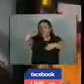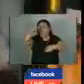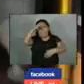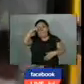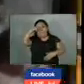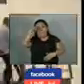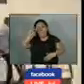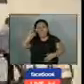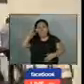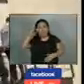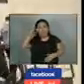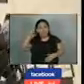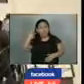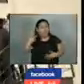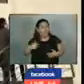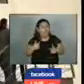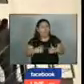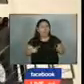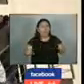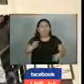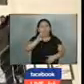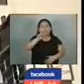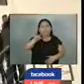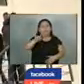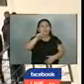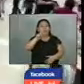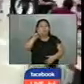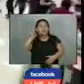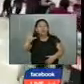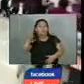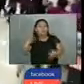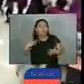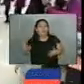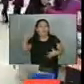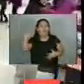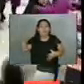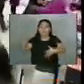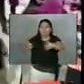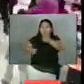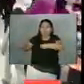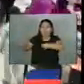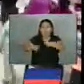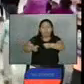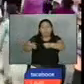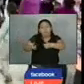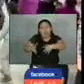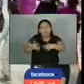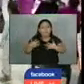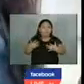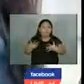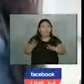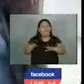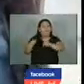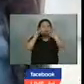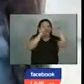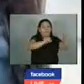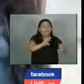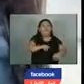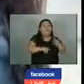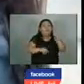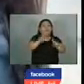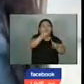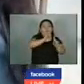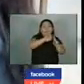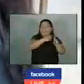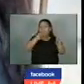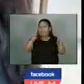México, en 2022 liberaron a 2.115 migrantes que fueron retenidos por traficantes de personas, mientras que del 1 de enero al 30 de